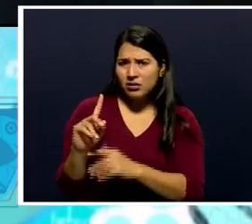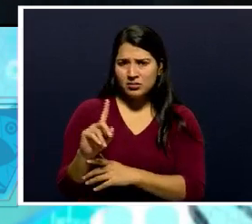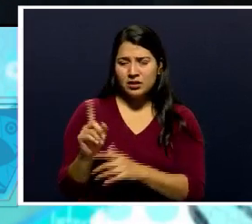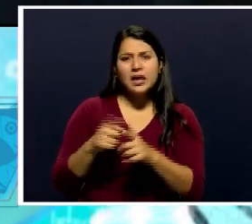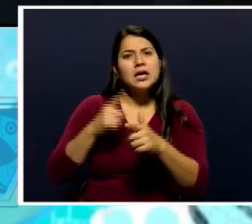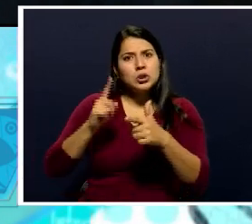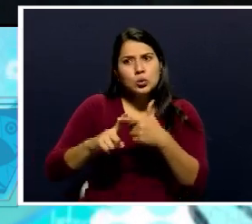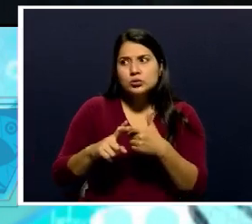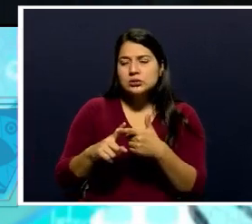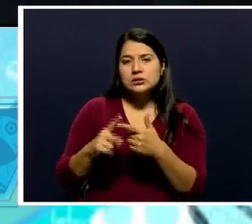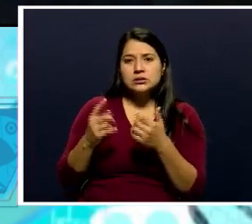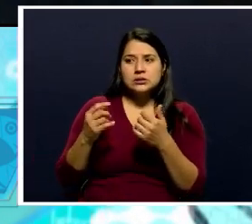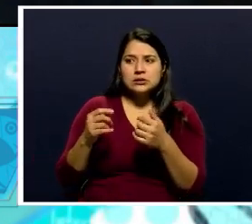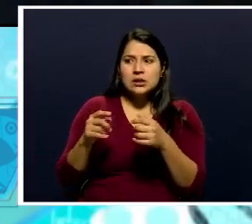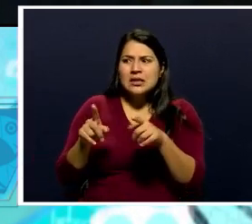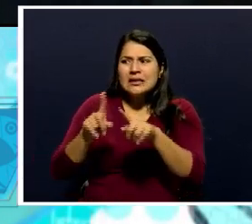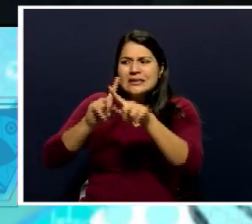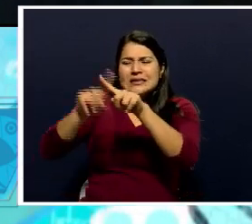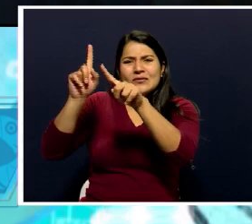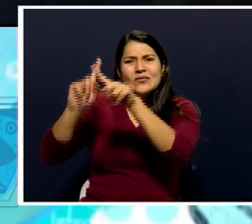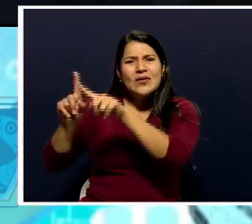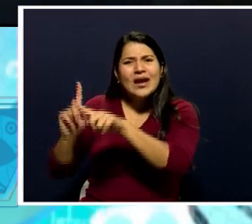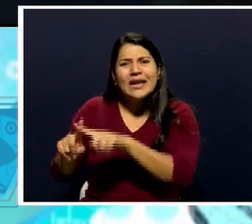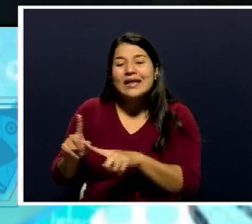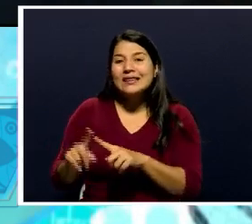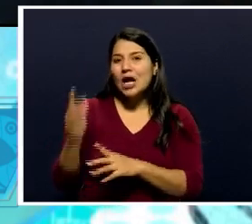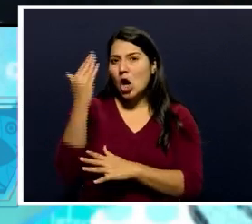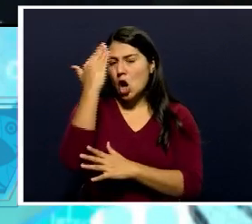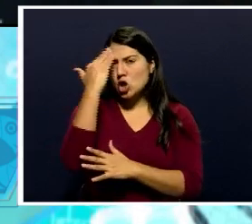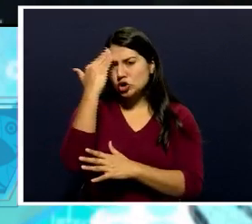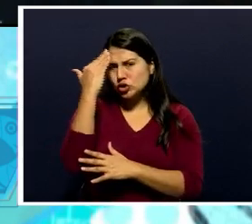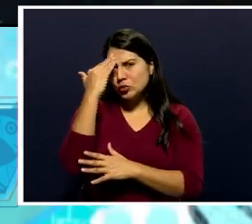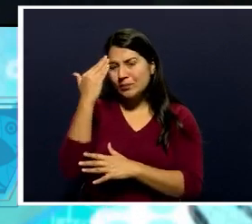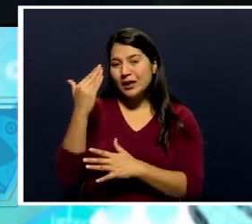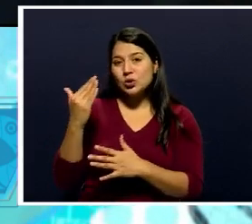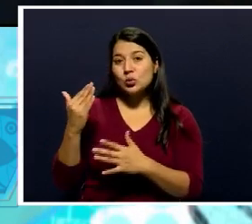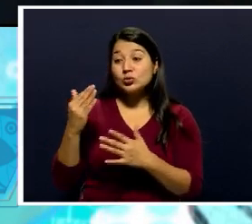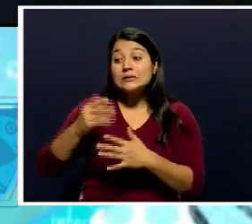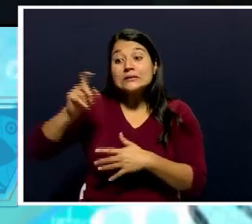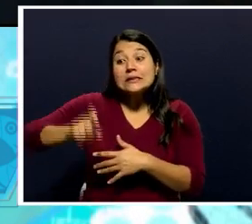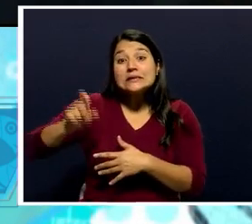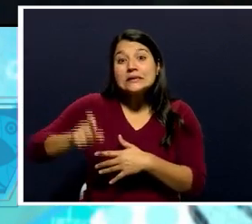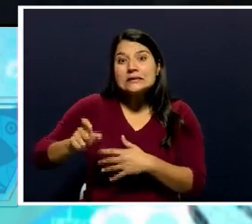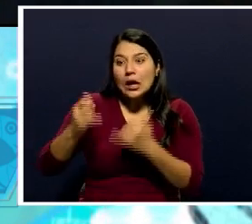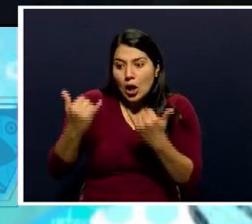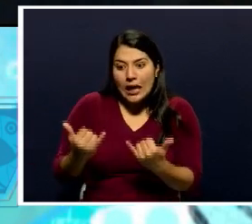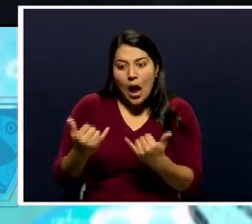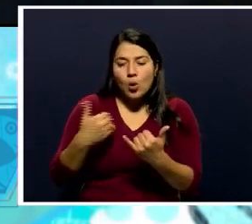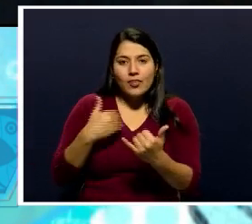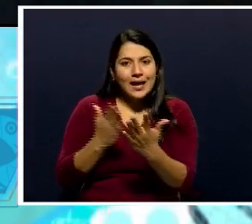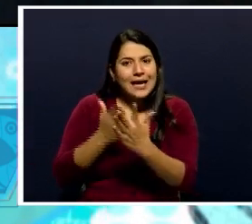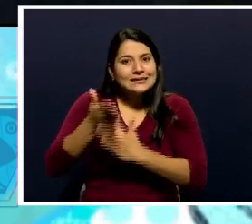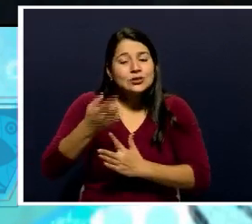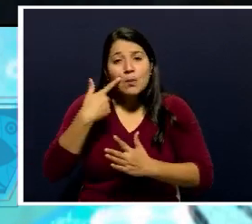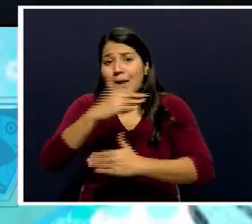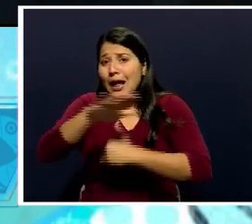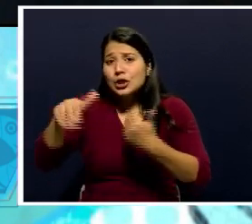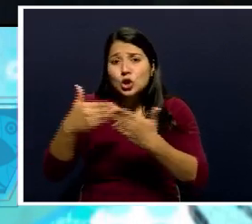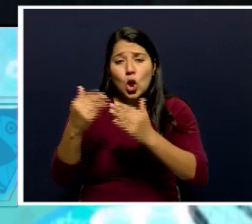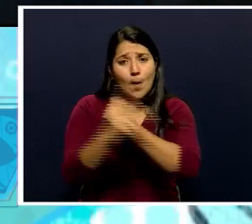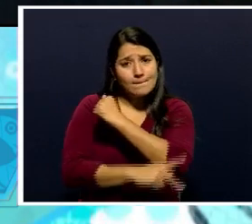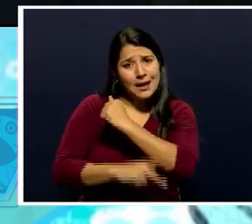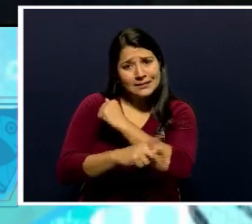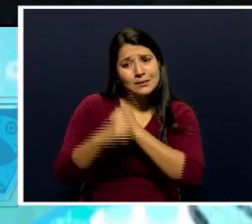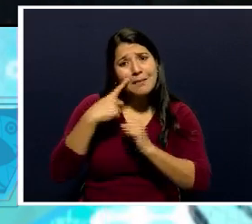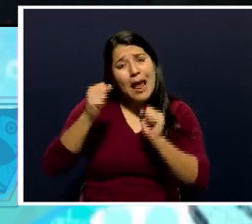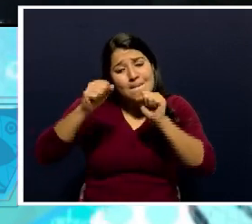producir, por ejemplo, respiradores. Hay una serie de conocimiento acumulado que es necesario que sea accesible para todos los países para